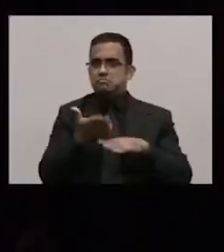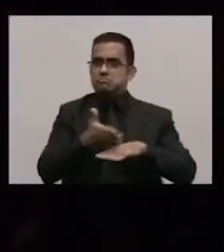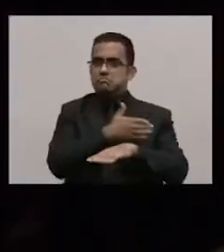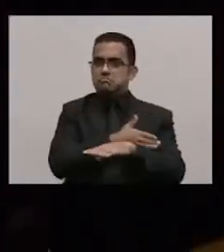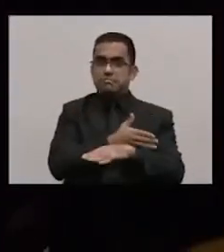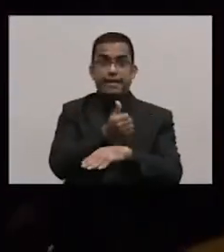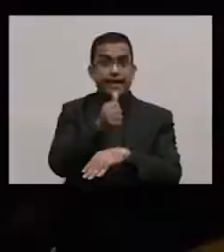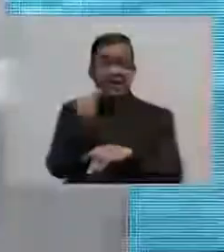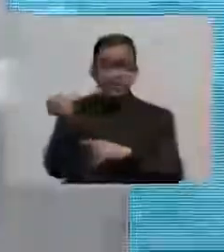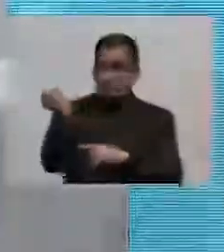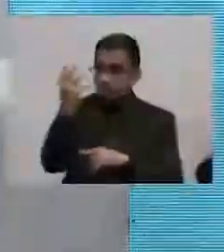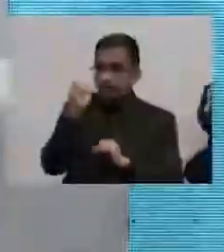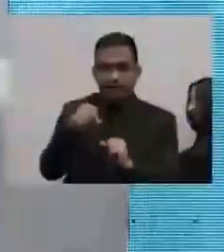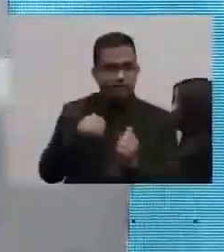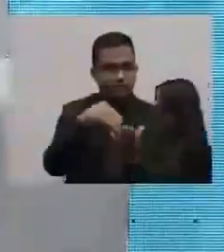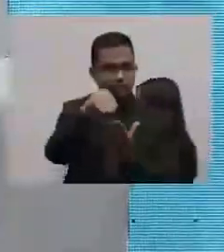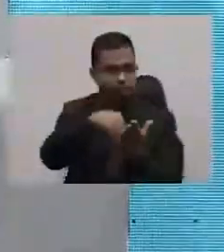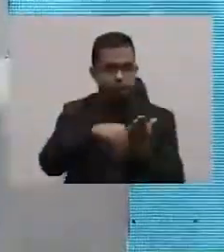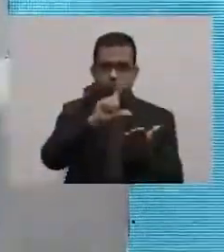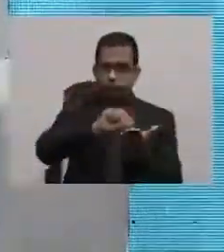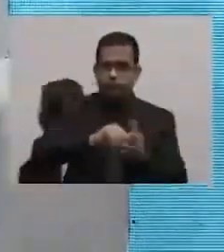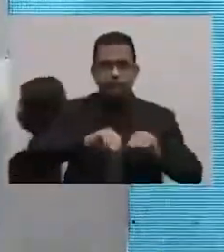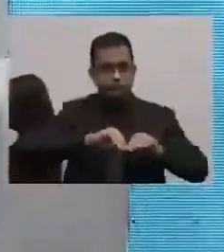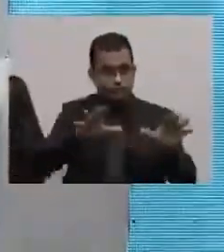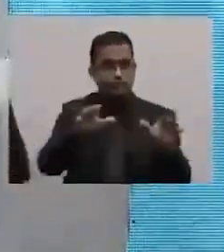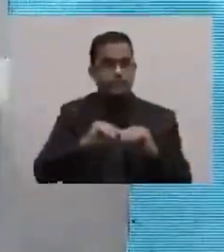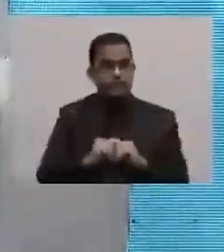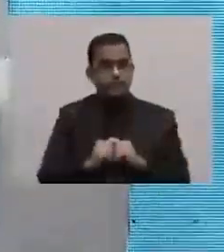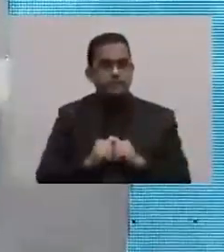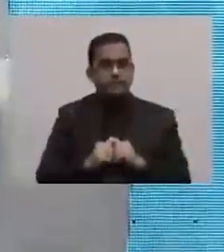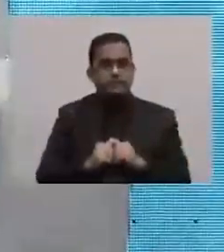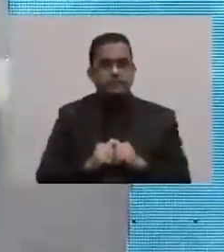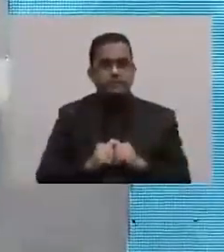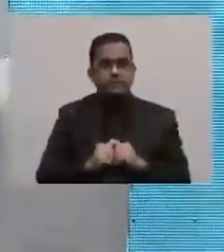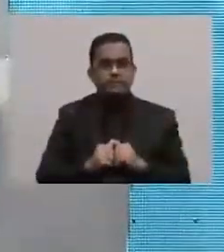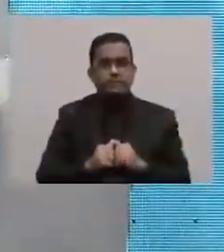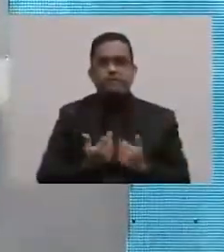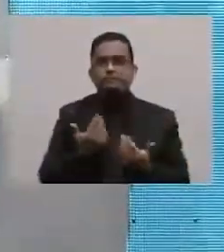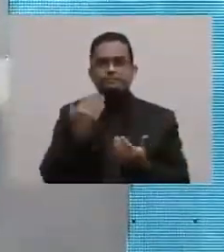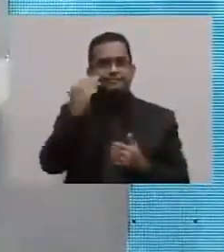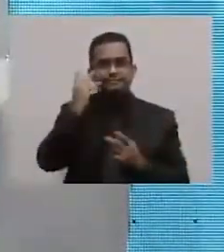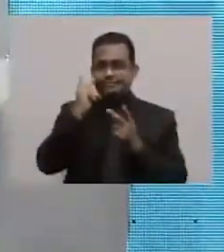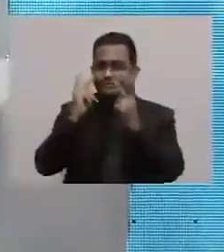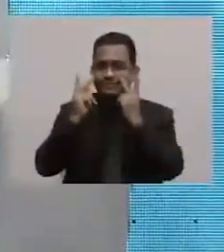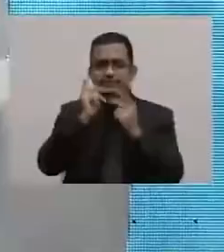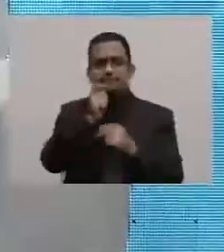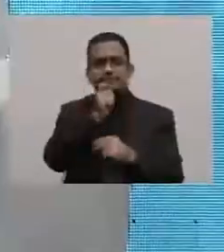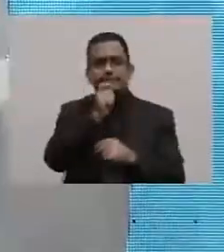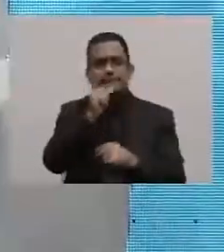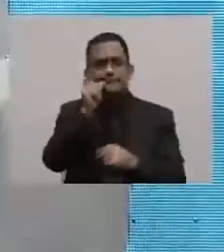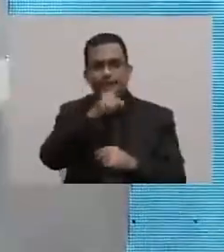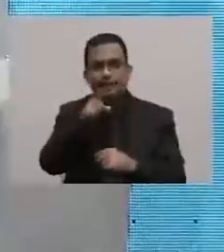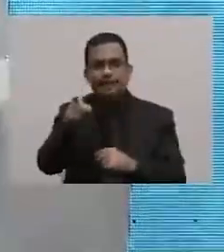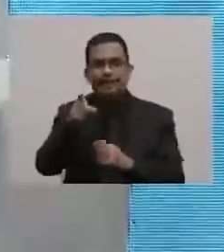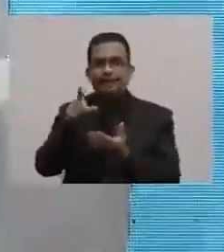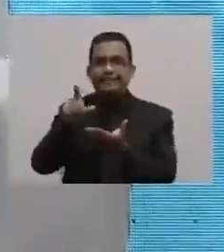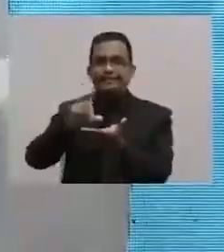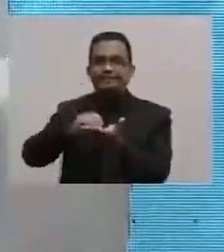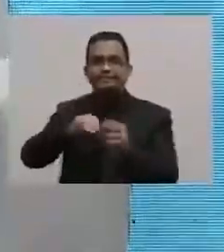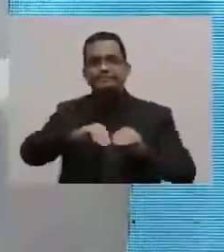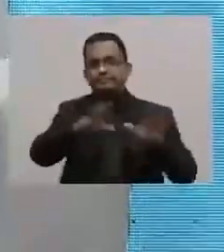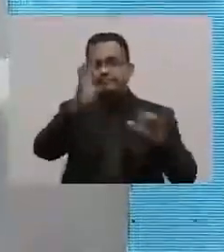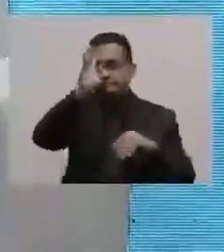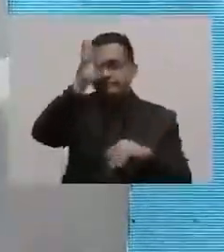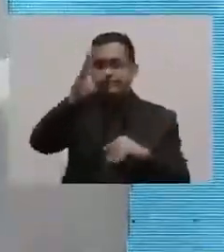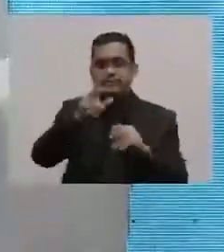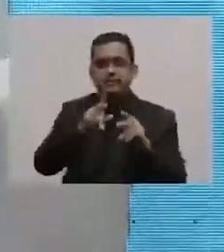Sin embargo, tenemos un tiempo también marcado por las noticias falsas. Imaginemos un proceso electoral que